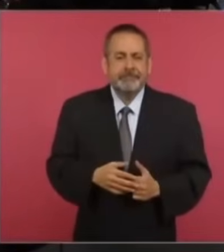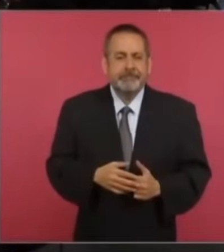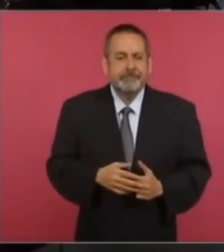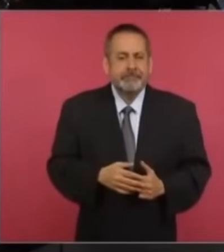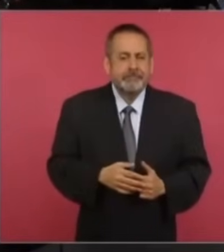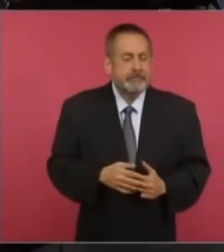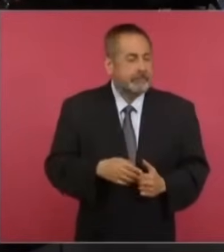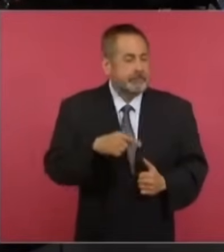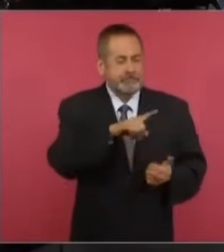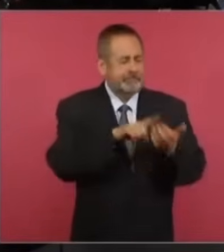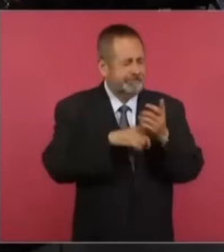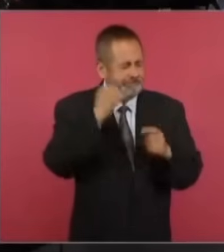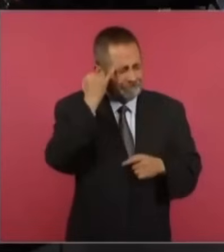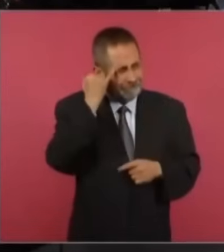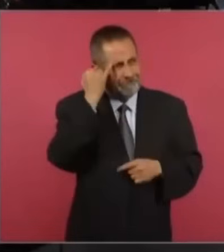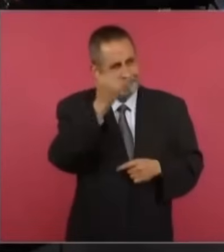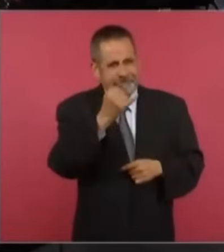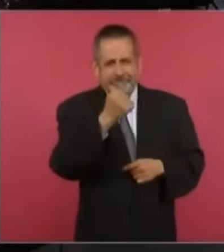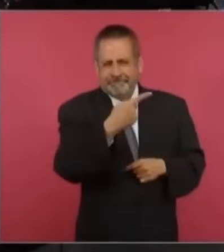uno de sus